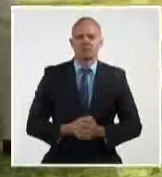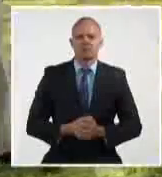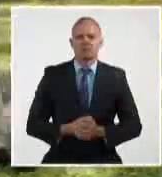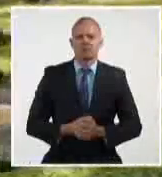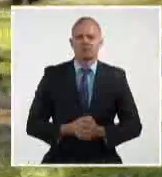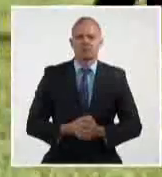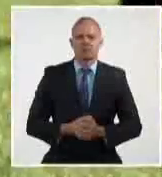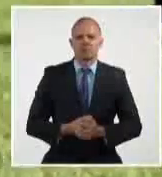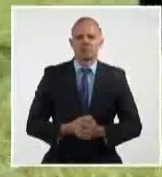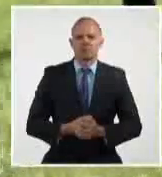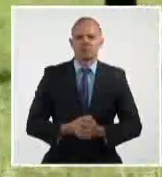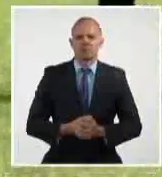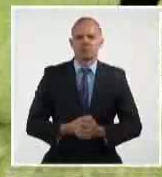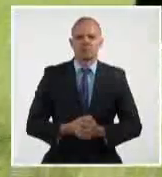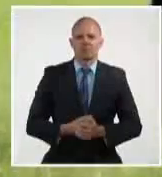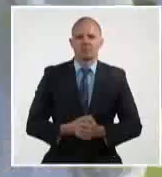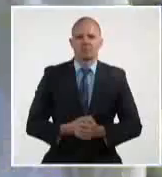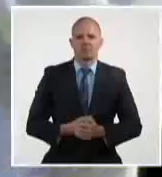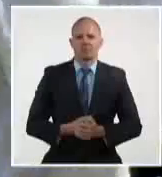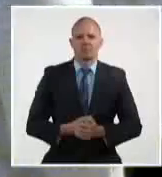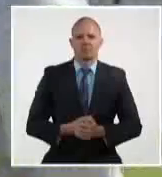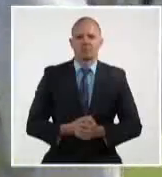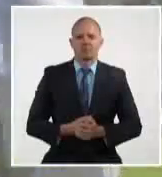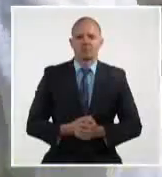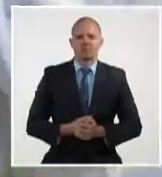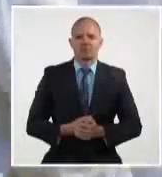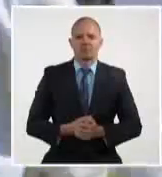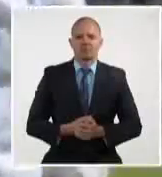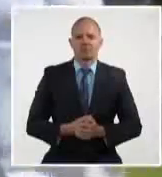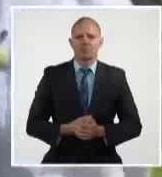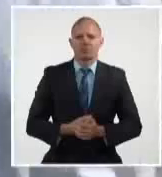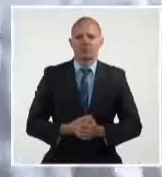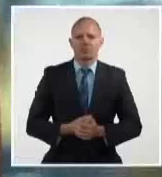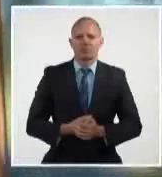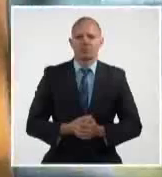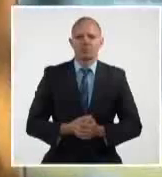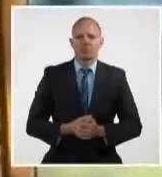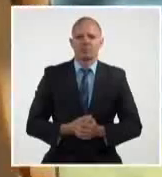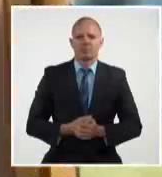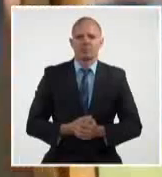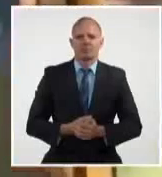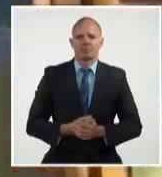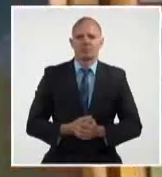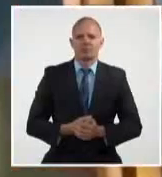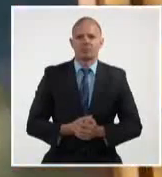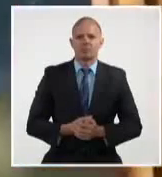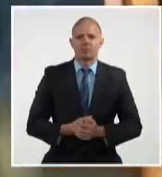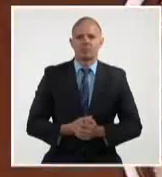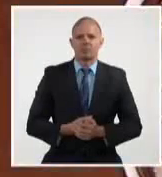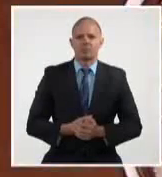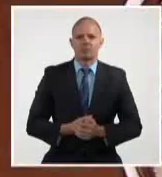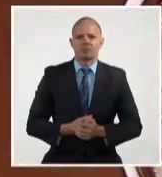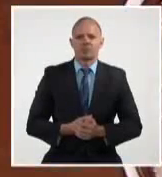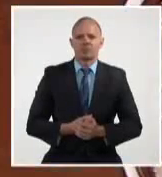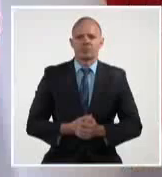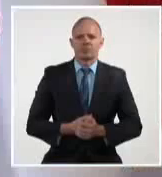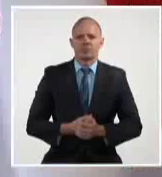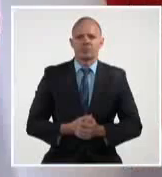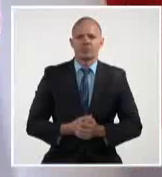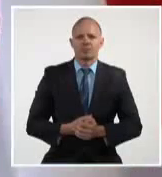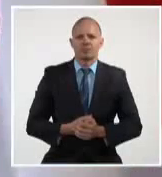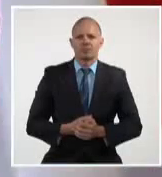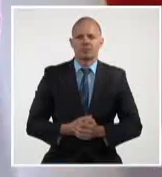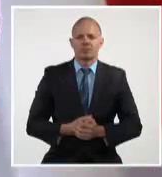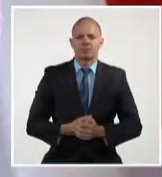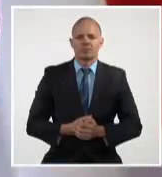se acordaron las siguientes áreas prioritarias: autosuficiencia y soberanía alimentaria, protección, conservación y